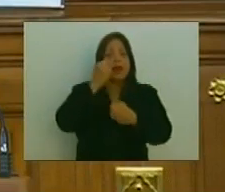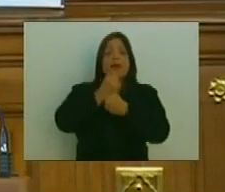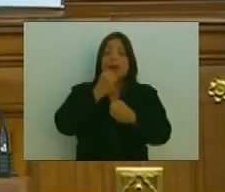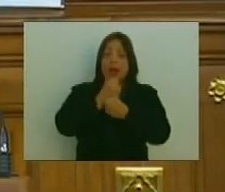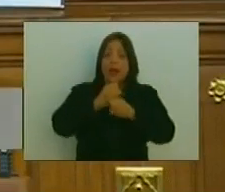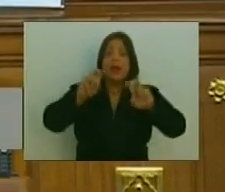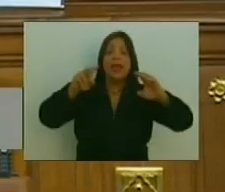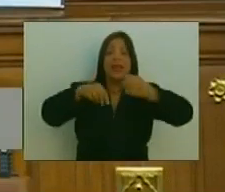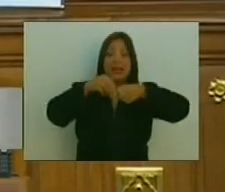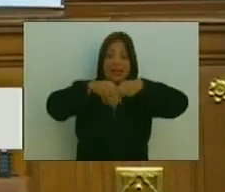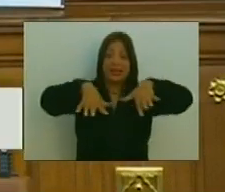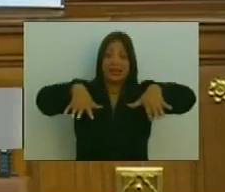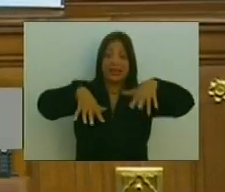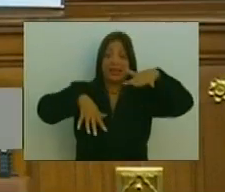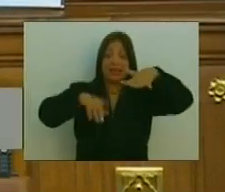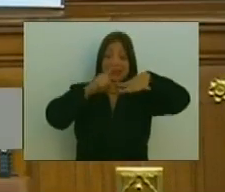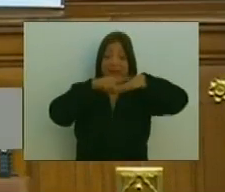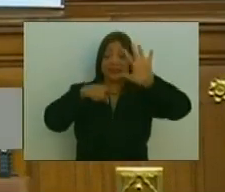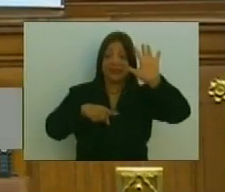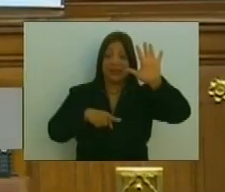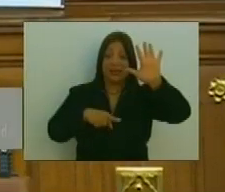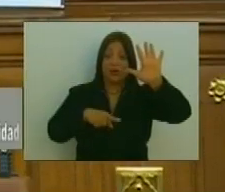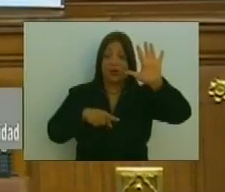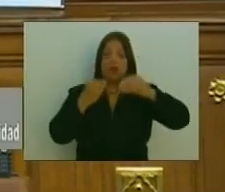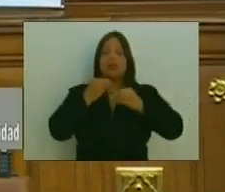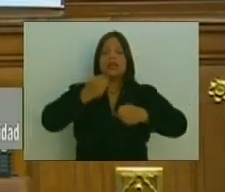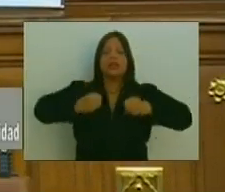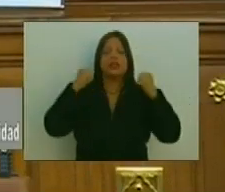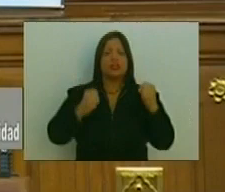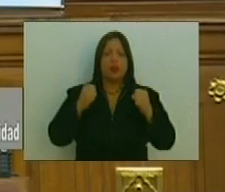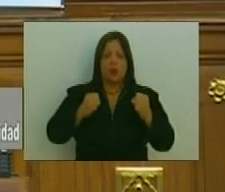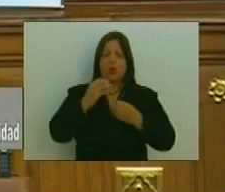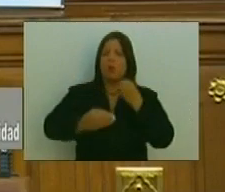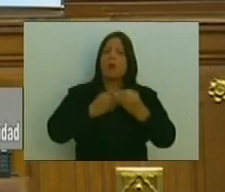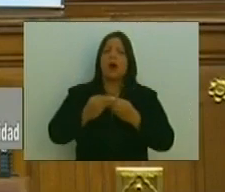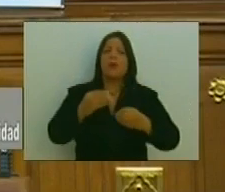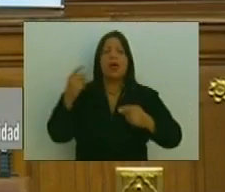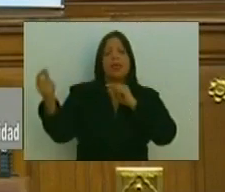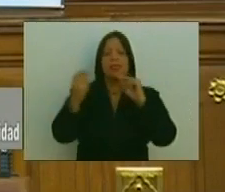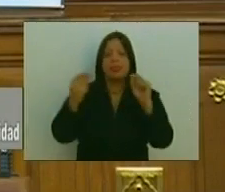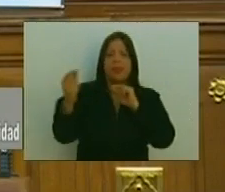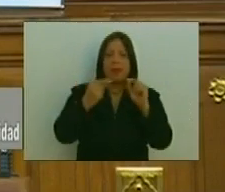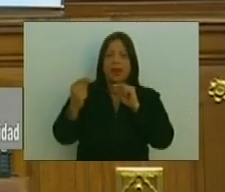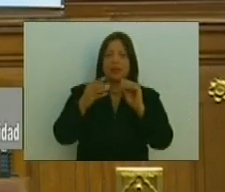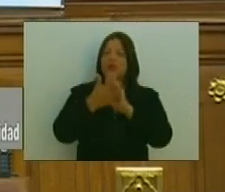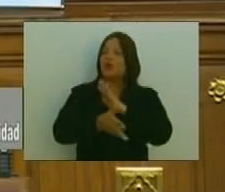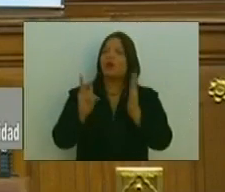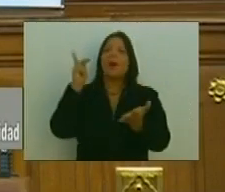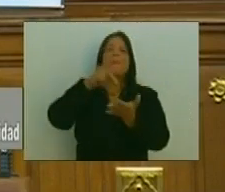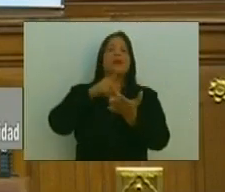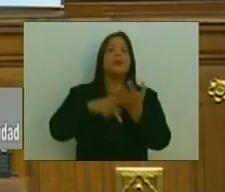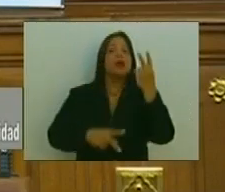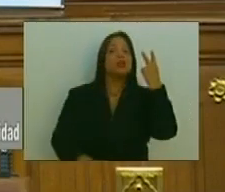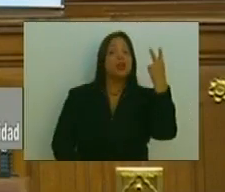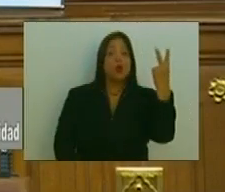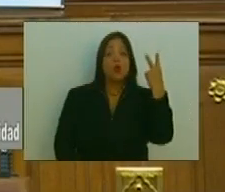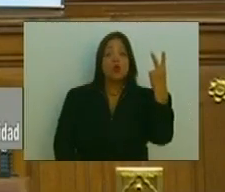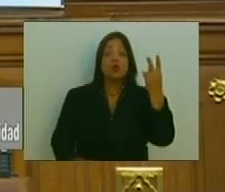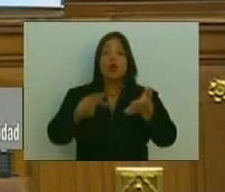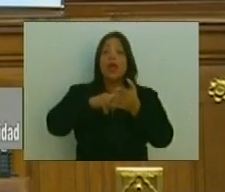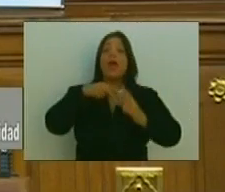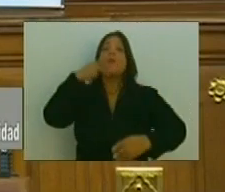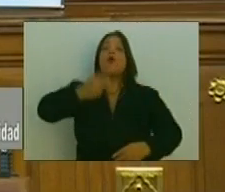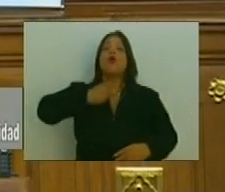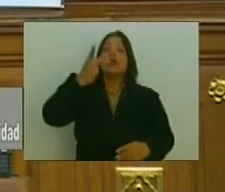este eje nosotros estamos seguros que vamos a dar un gran debate y todos van a participar. El segundo eje es el eje